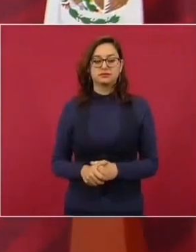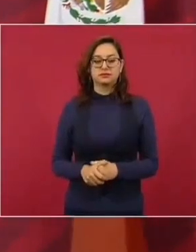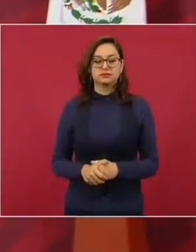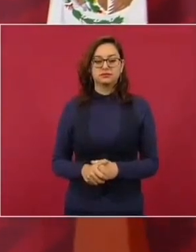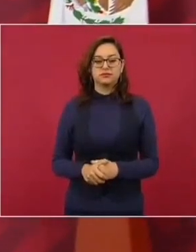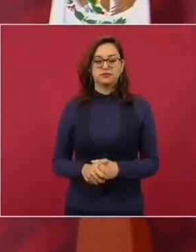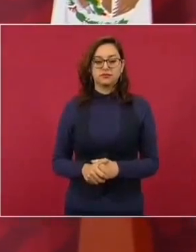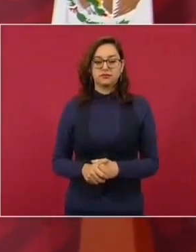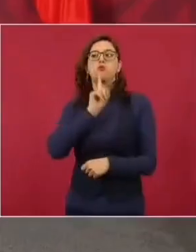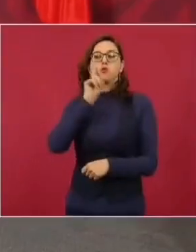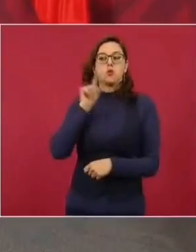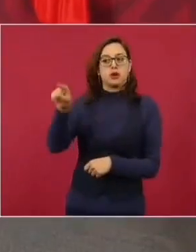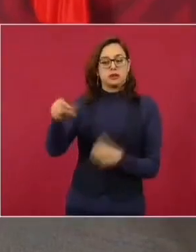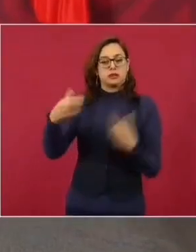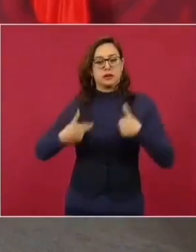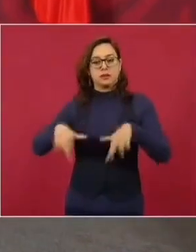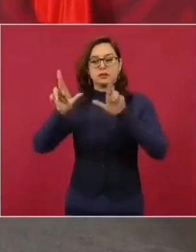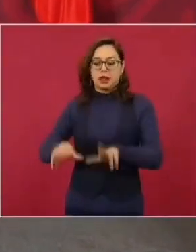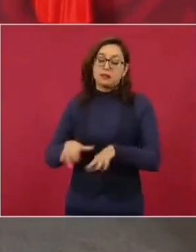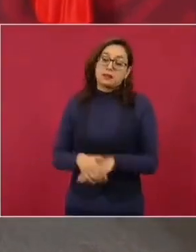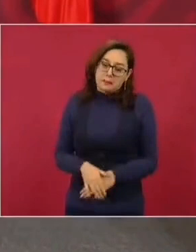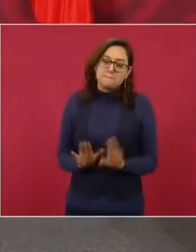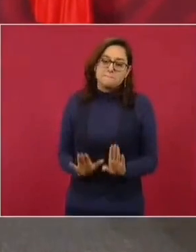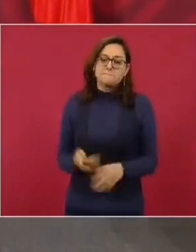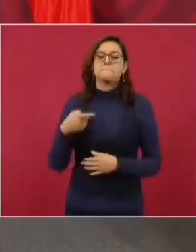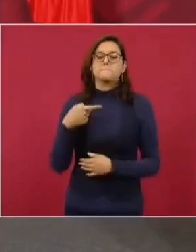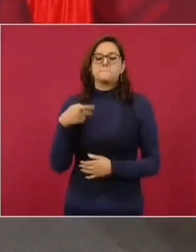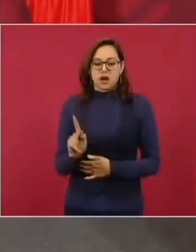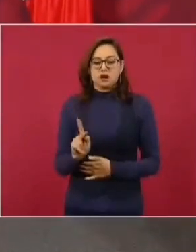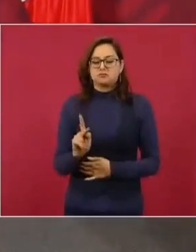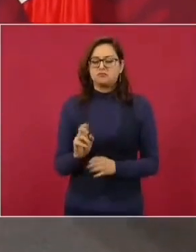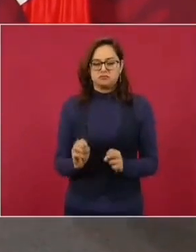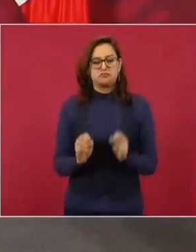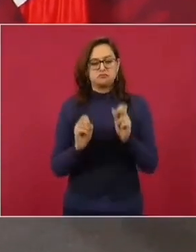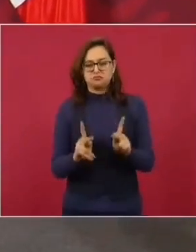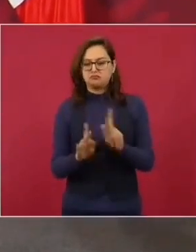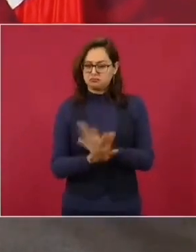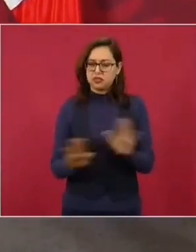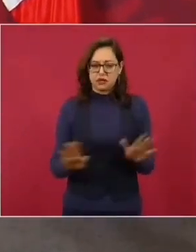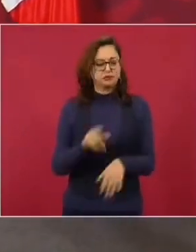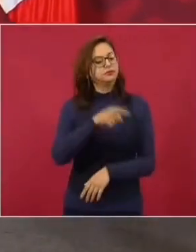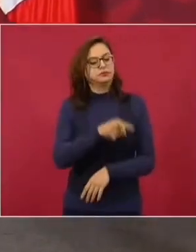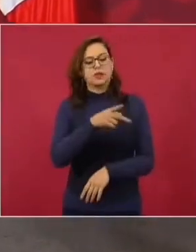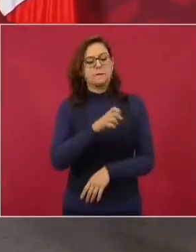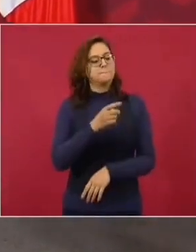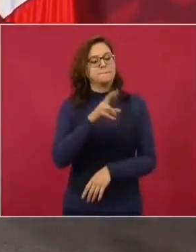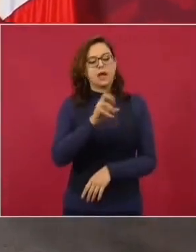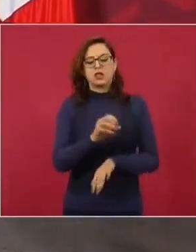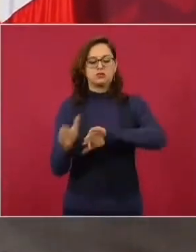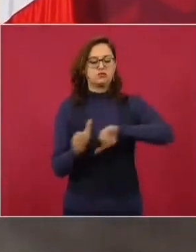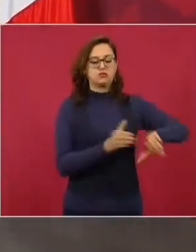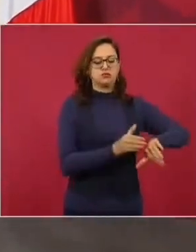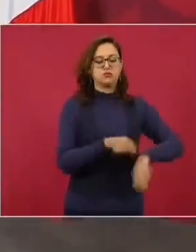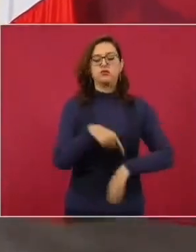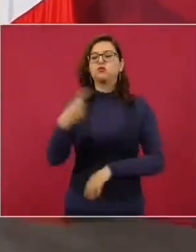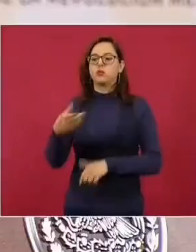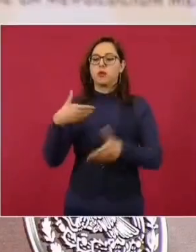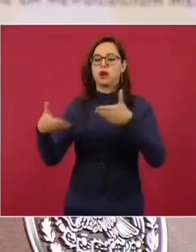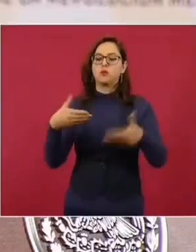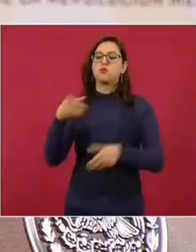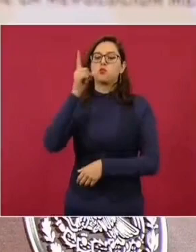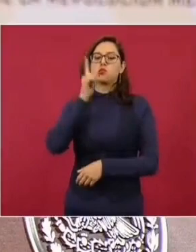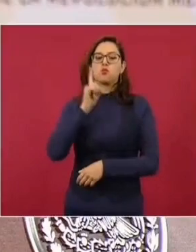Panamá. Ya les informo que vamos a proponer como embajadora para Panamá a